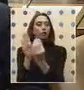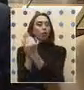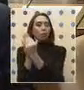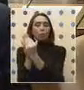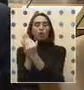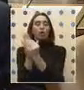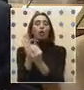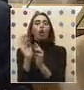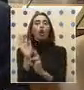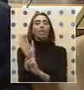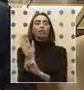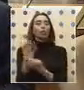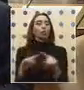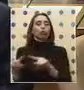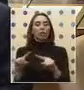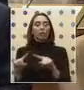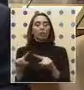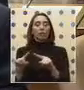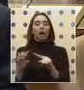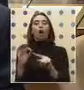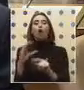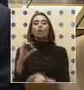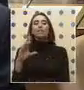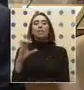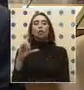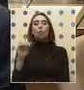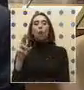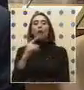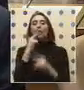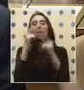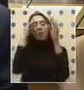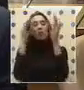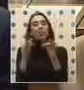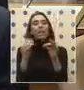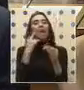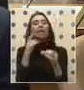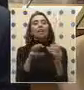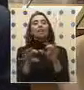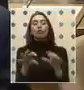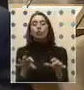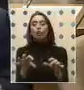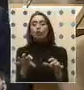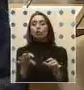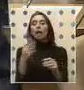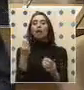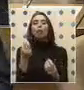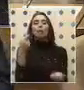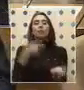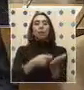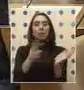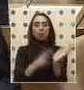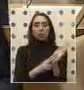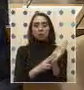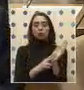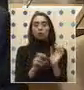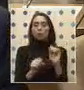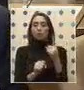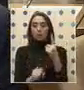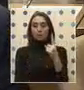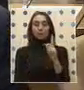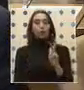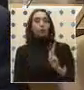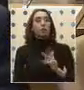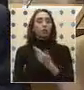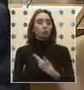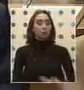ni menos en una resolución administrativa o circular que defina y determine los elementos del tributo. Eso es lo primero,